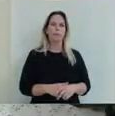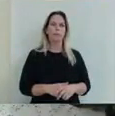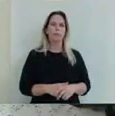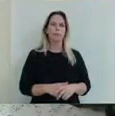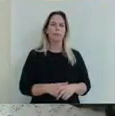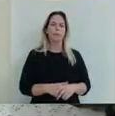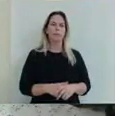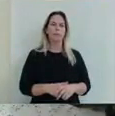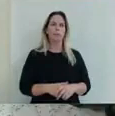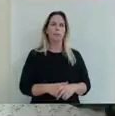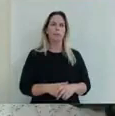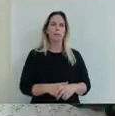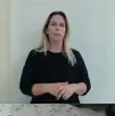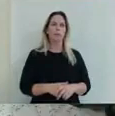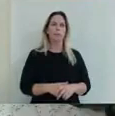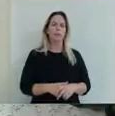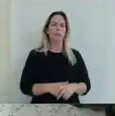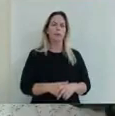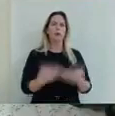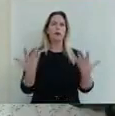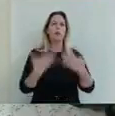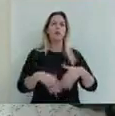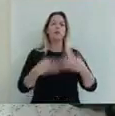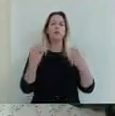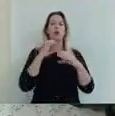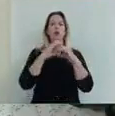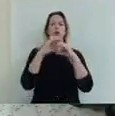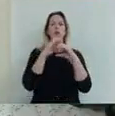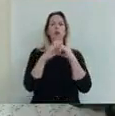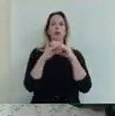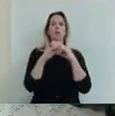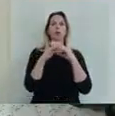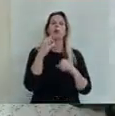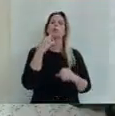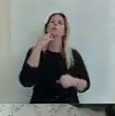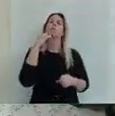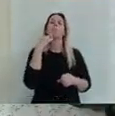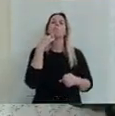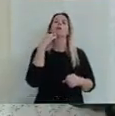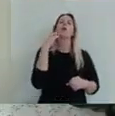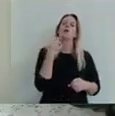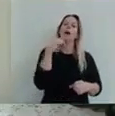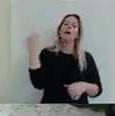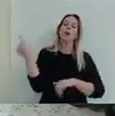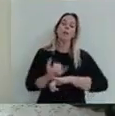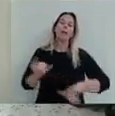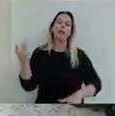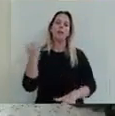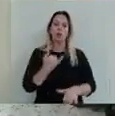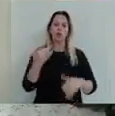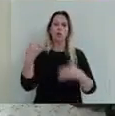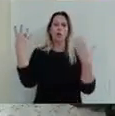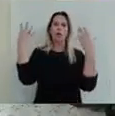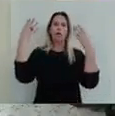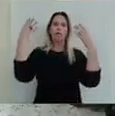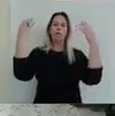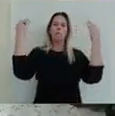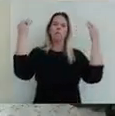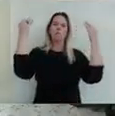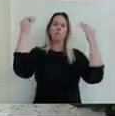Proyecto de comunicación referente a solicitar al DEN remita detalle de los gastos efectuados con las partidas de pesos